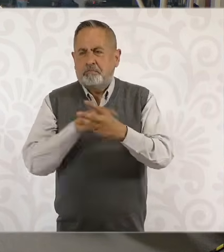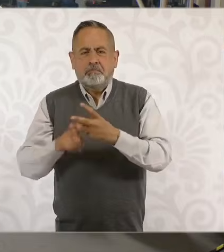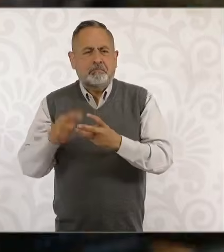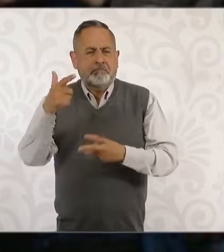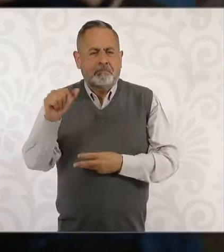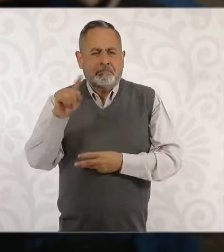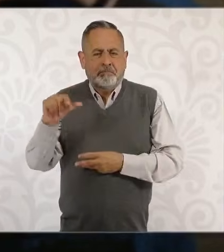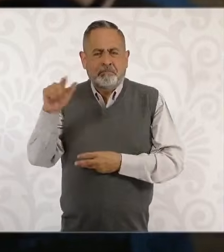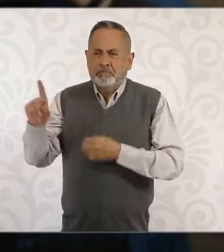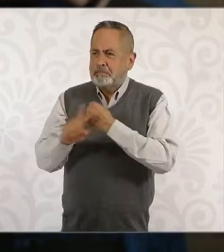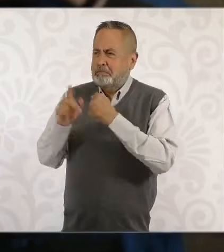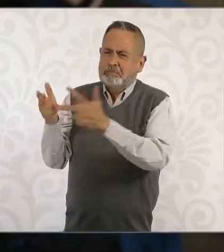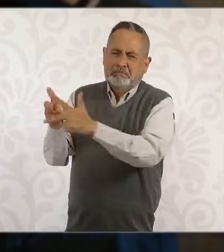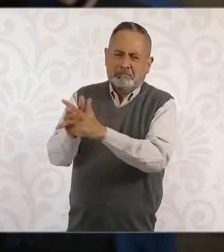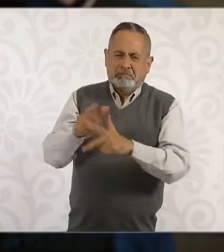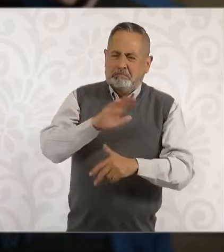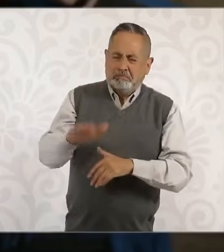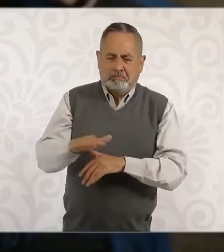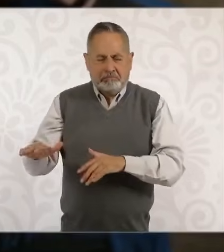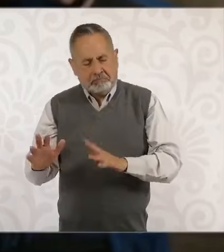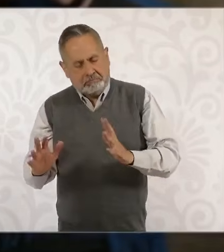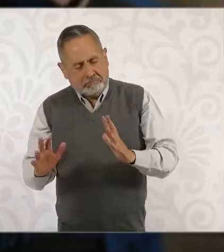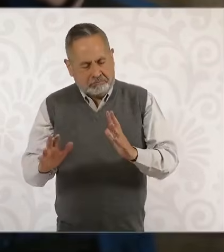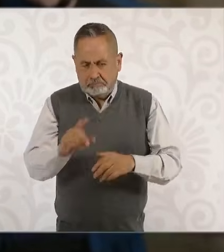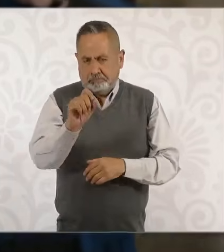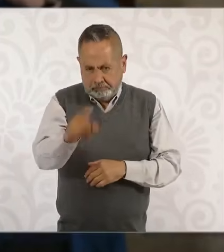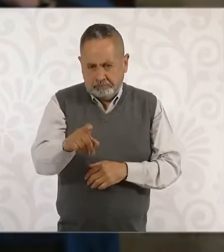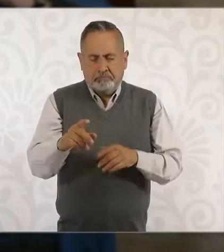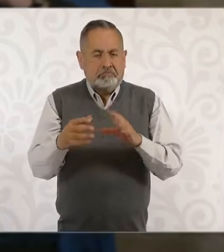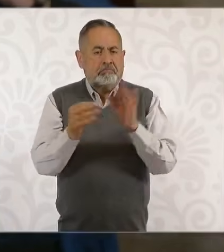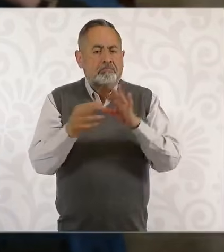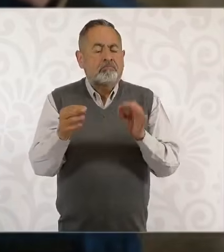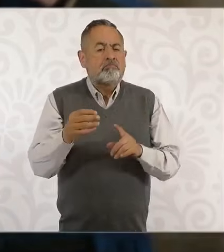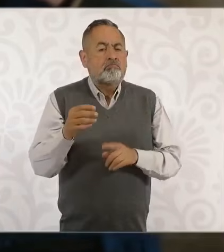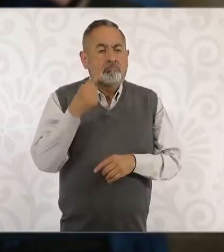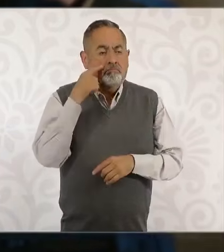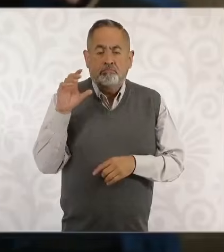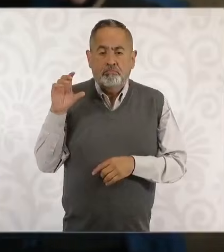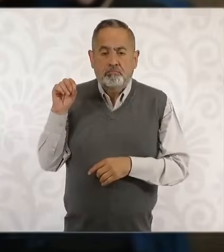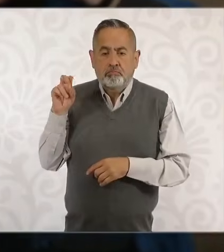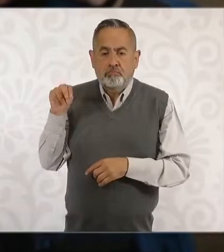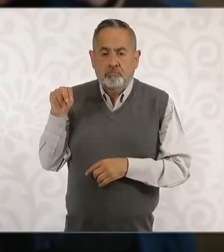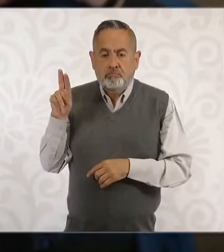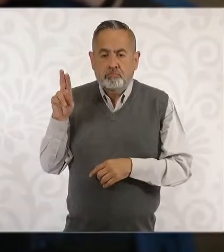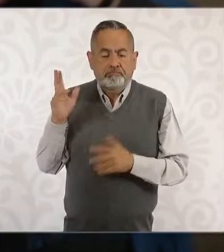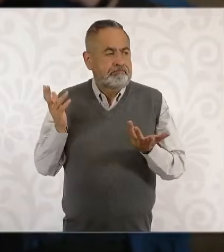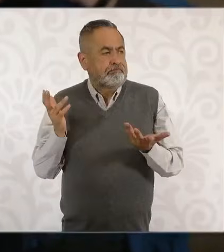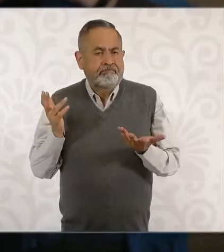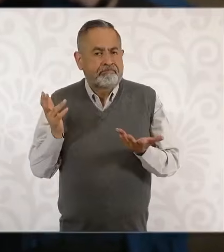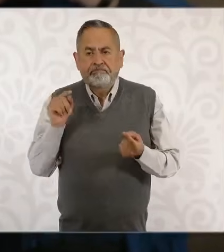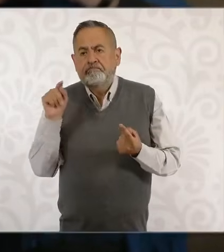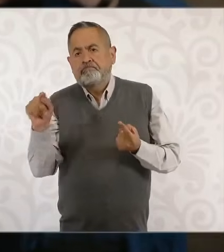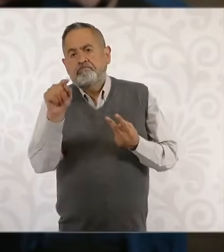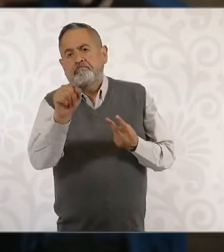Gaza. Y siguiendo con este tema, presidenta, pues además de la Organización de las Naciones Unidas, pues otras instituciones